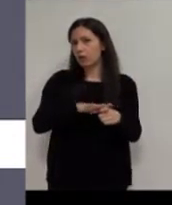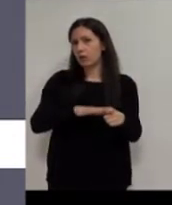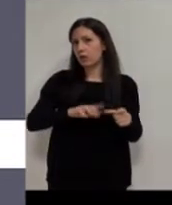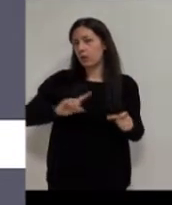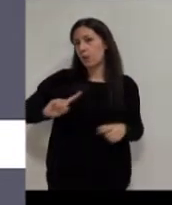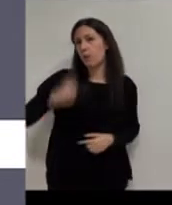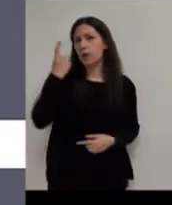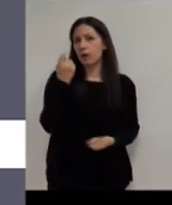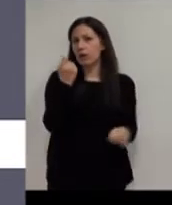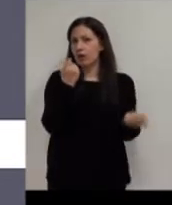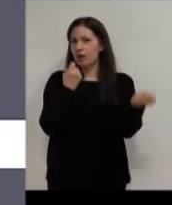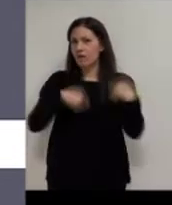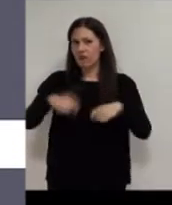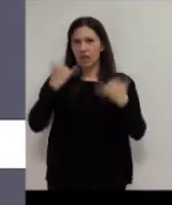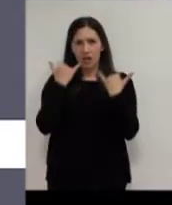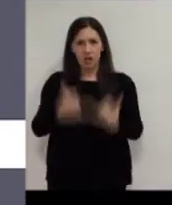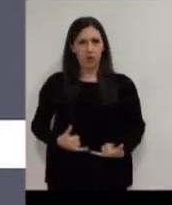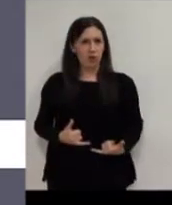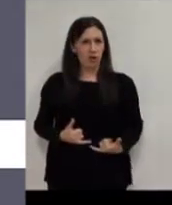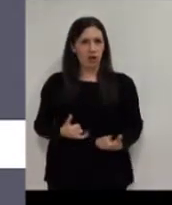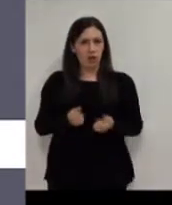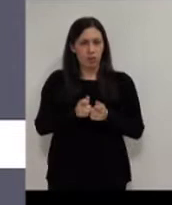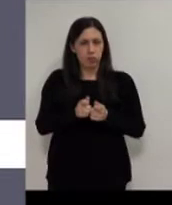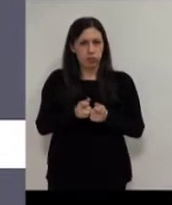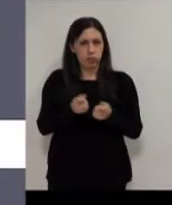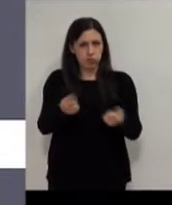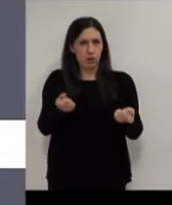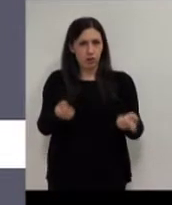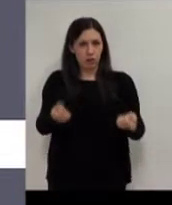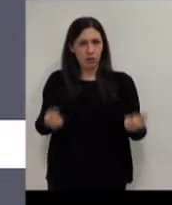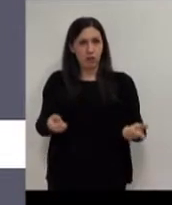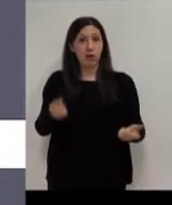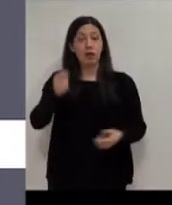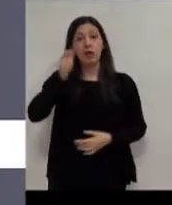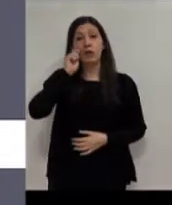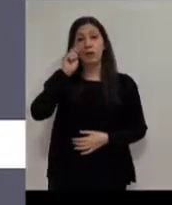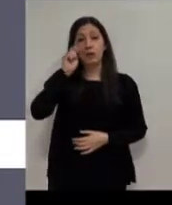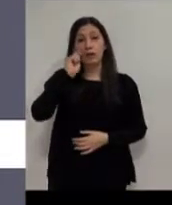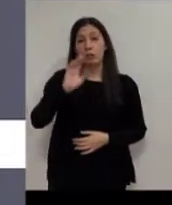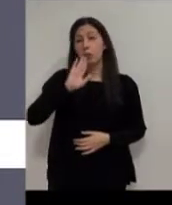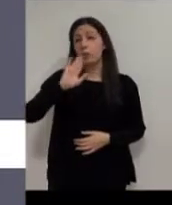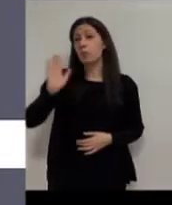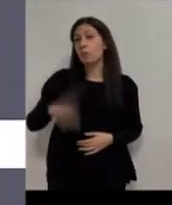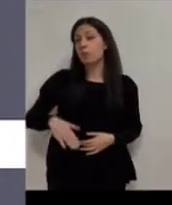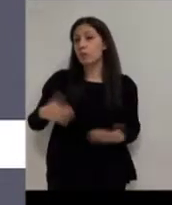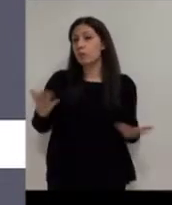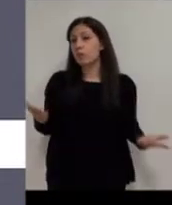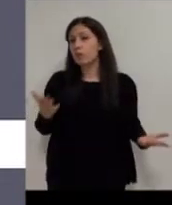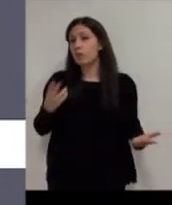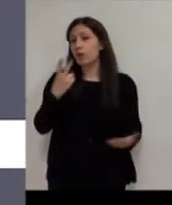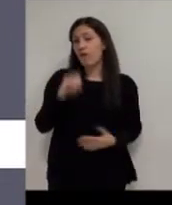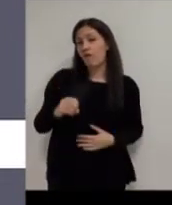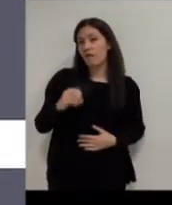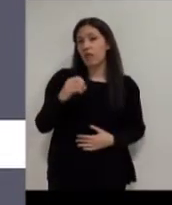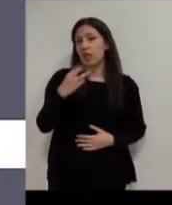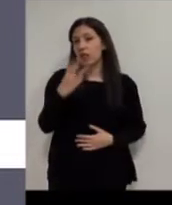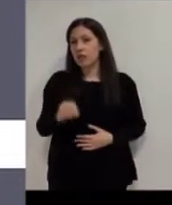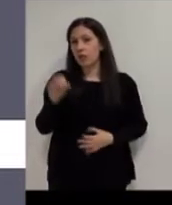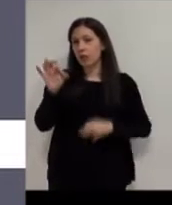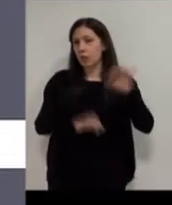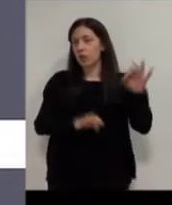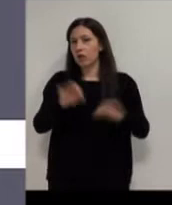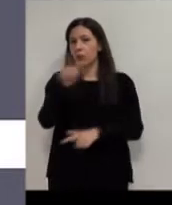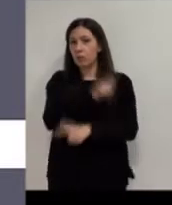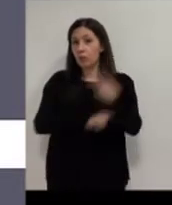los sectores que más venta electrónica genera. El turismo, se habla aproximadamente de que